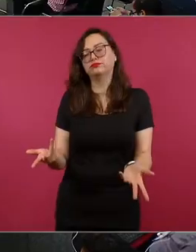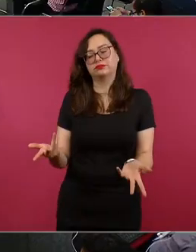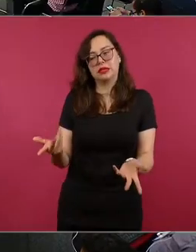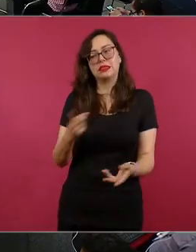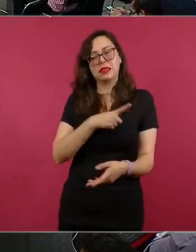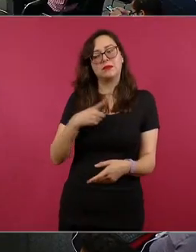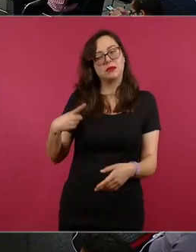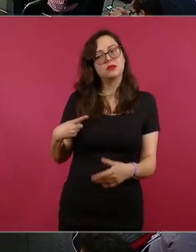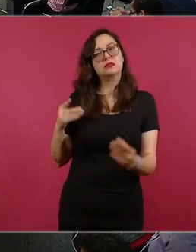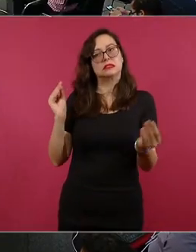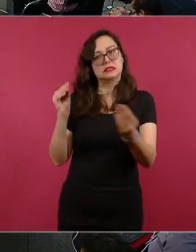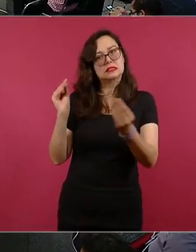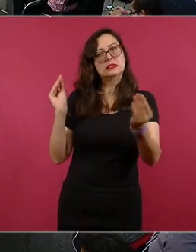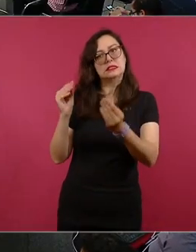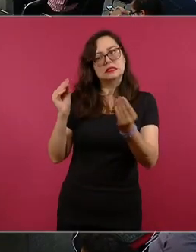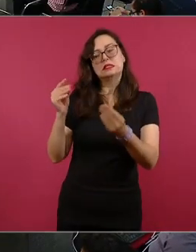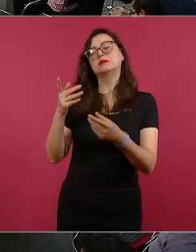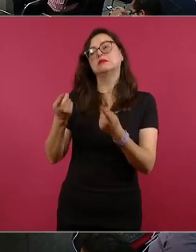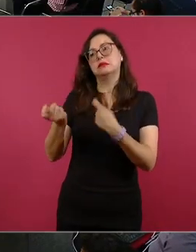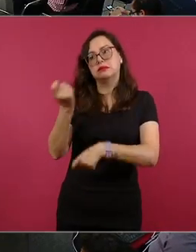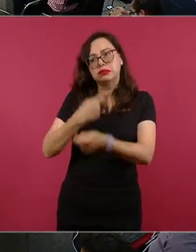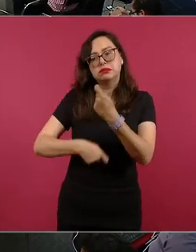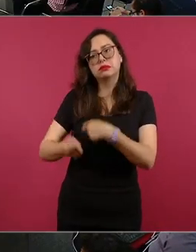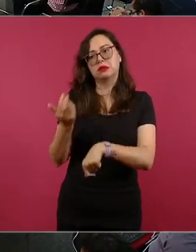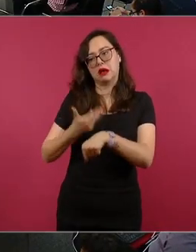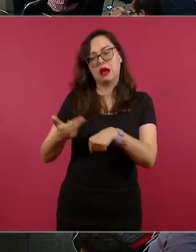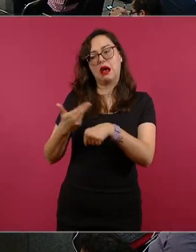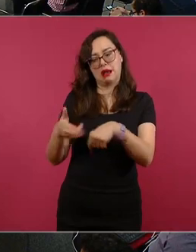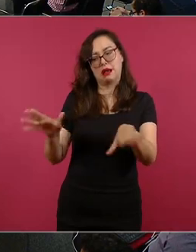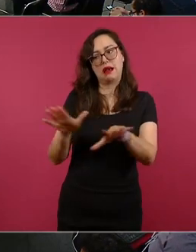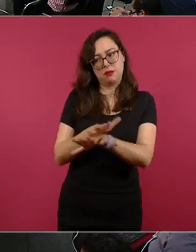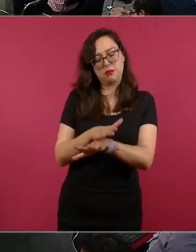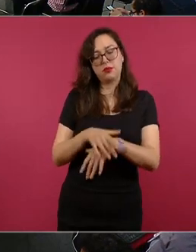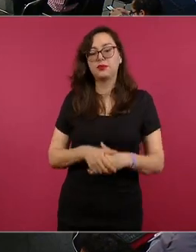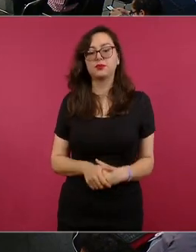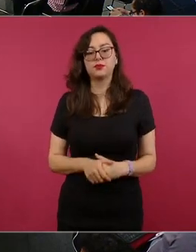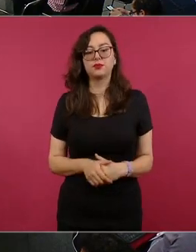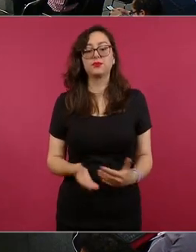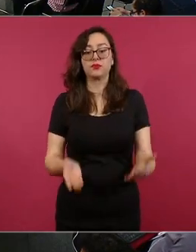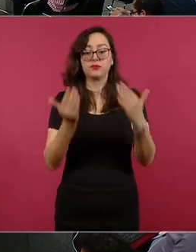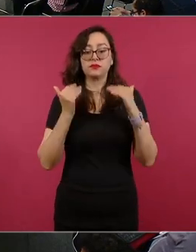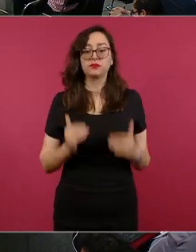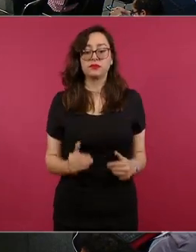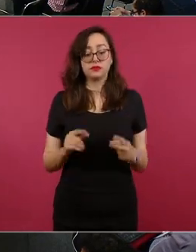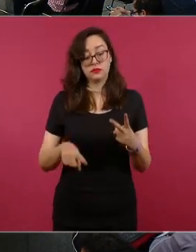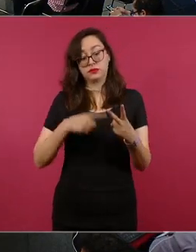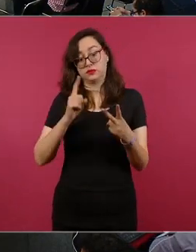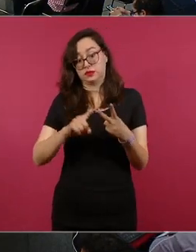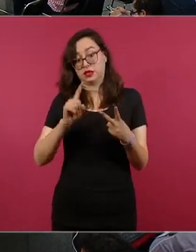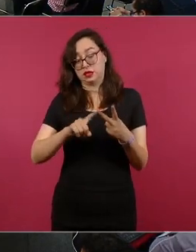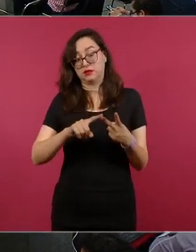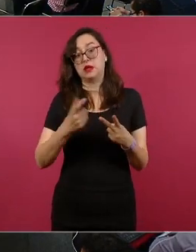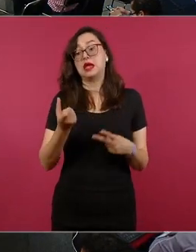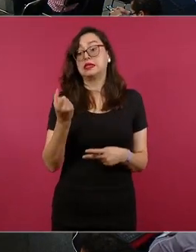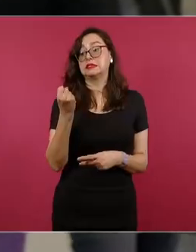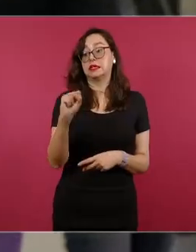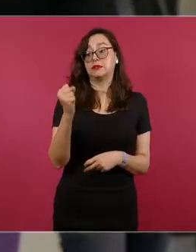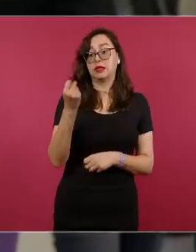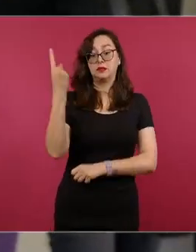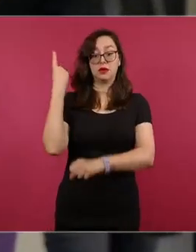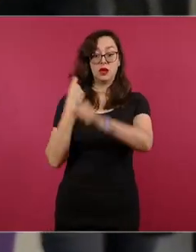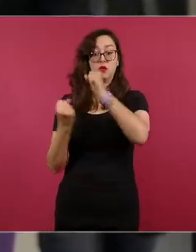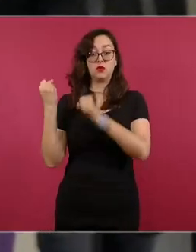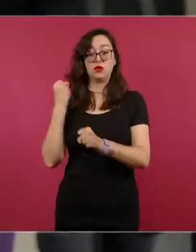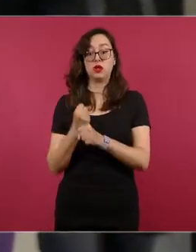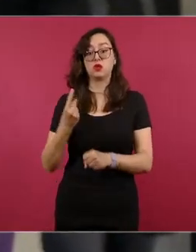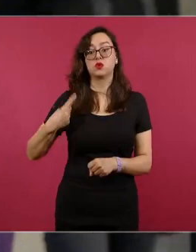podrán reestructurar. Muy bien, muchas gracias. Segundo tema pendiente, presidente. También en septiembre del año pasado presentamos